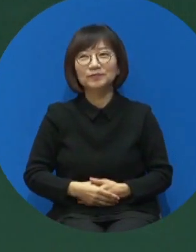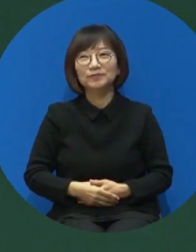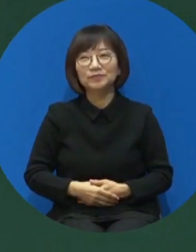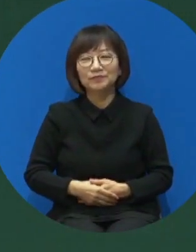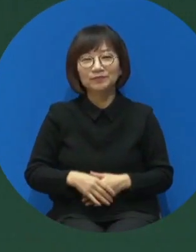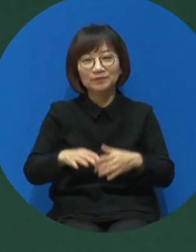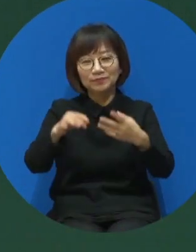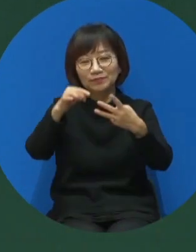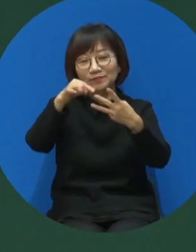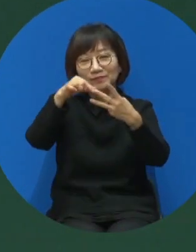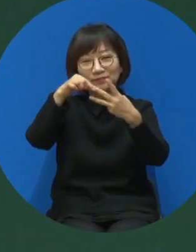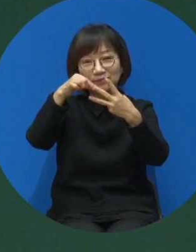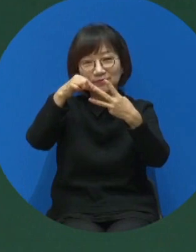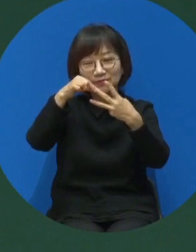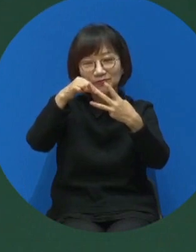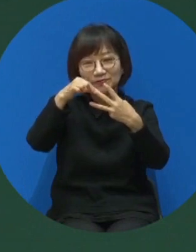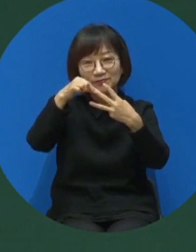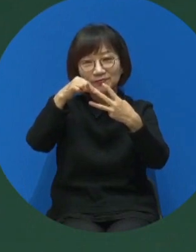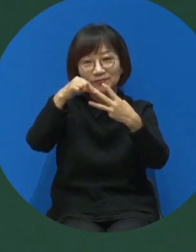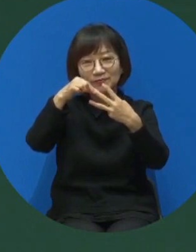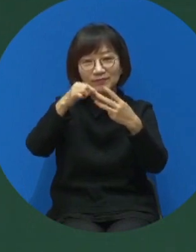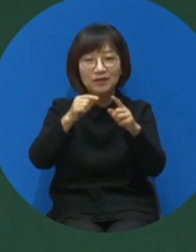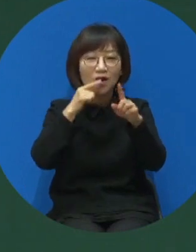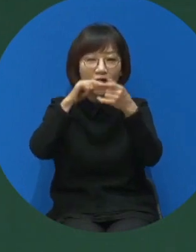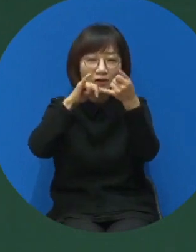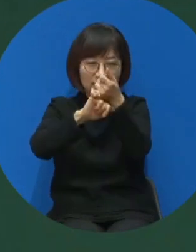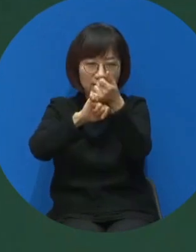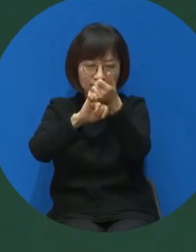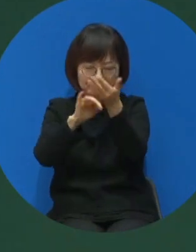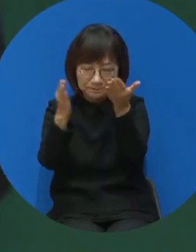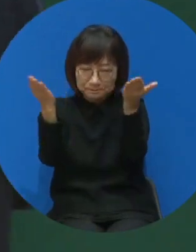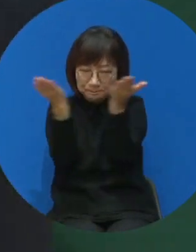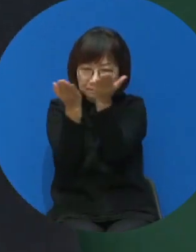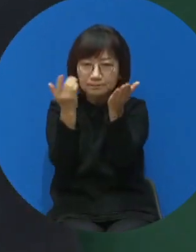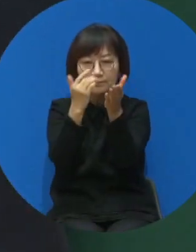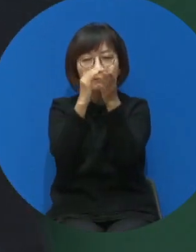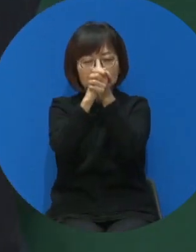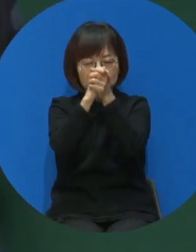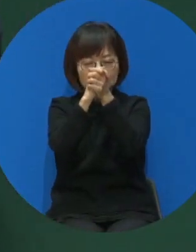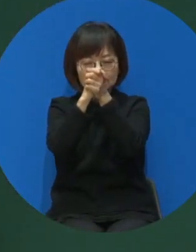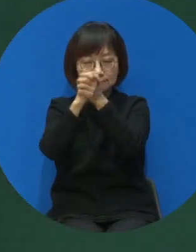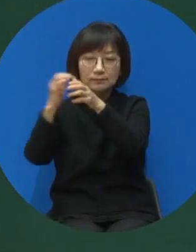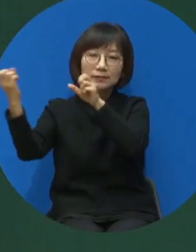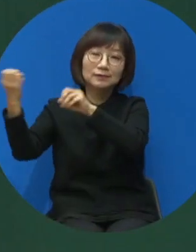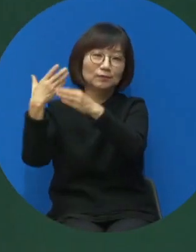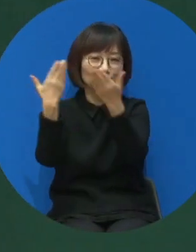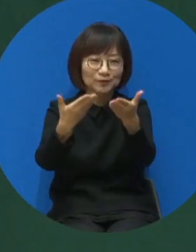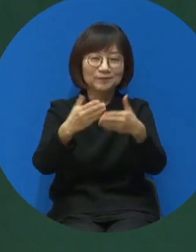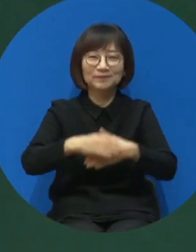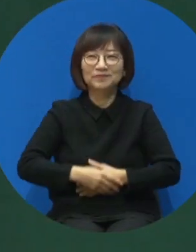tu meta es la oración del pacto